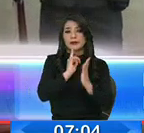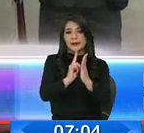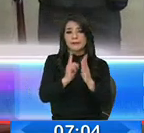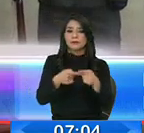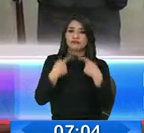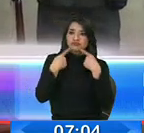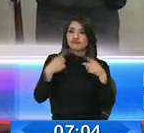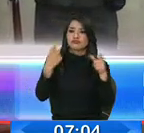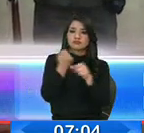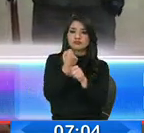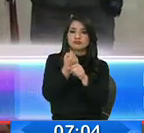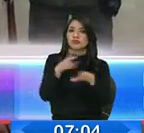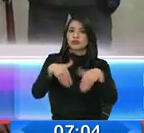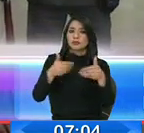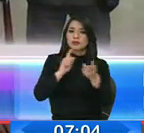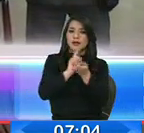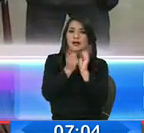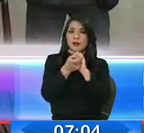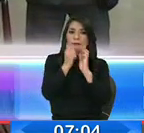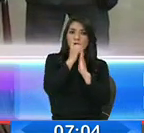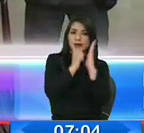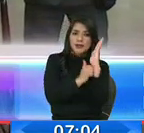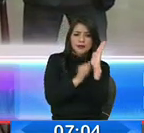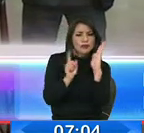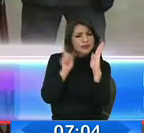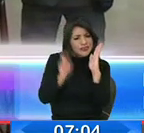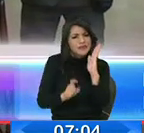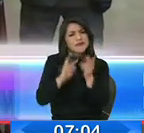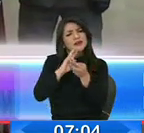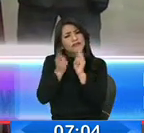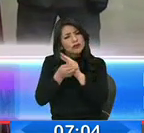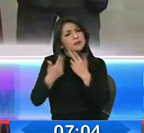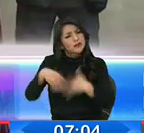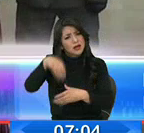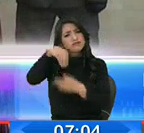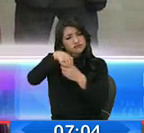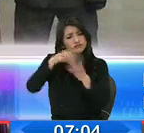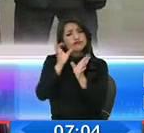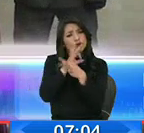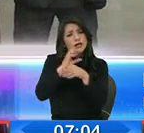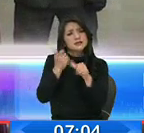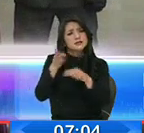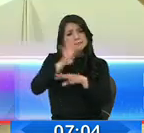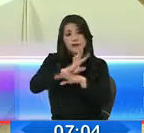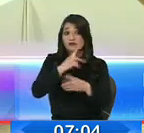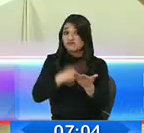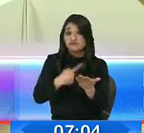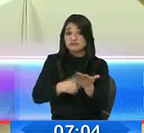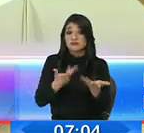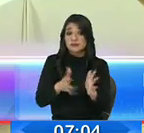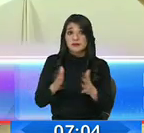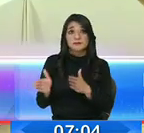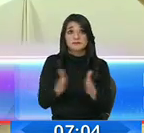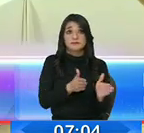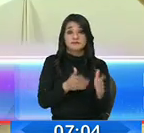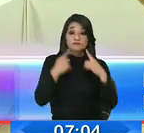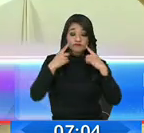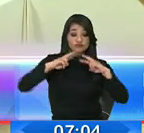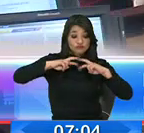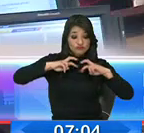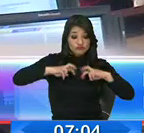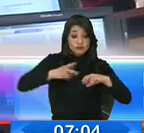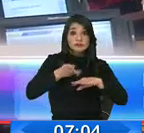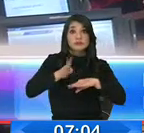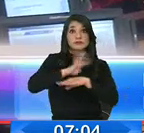difuminado el trabajo. El tema de los cambios de orden del día, eso tiene que estar en una reforma ya de la función legislativa que no se ha tratado. En el ámbito de fiscalización, la Asamblea